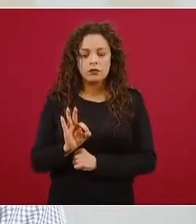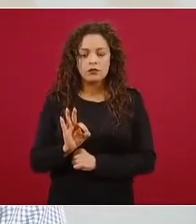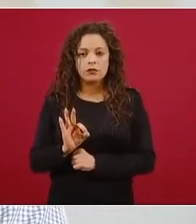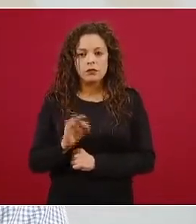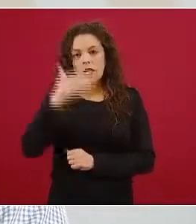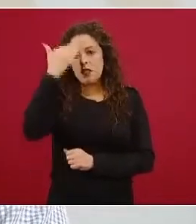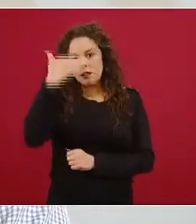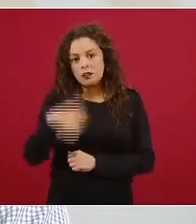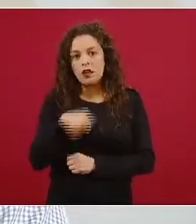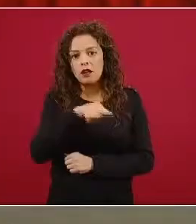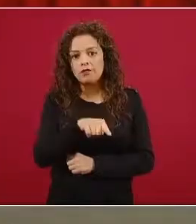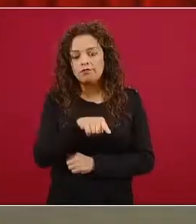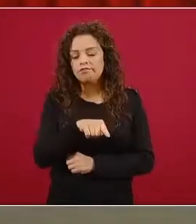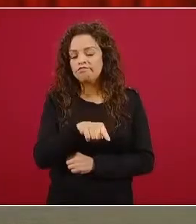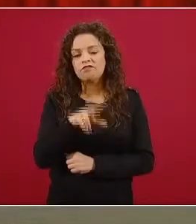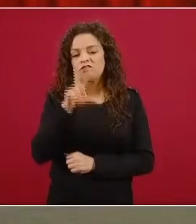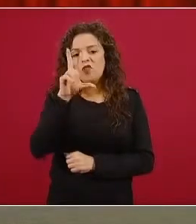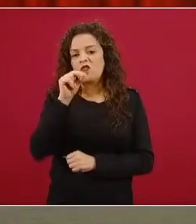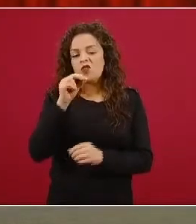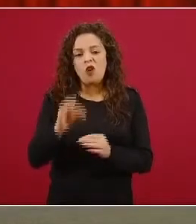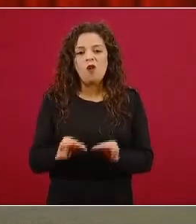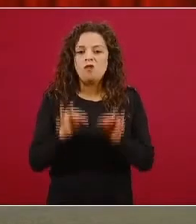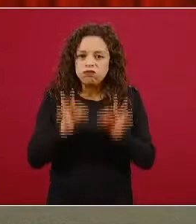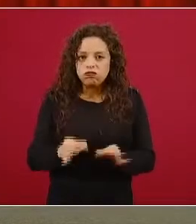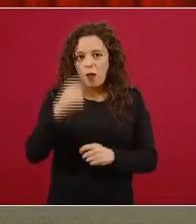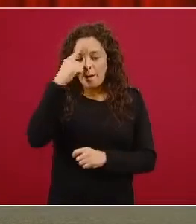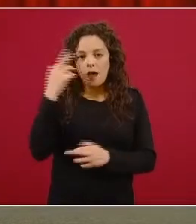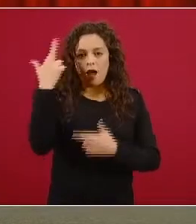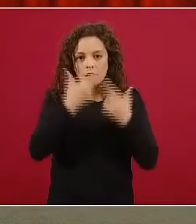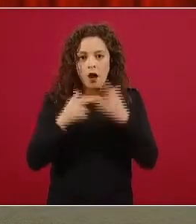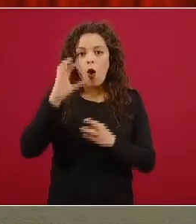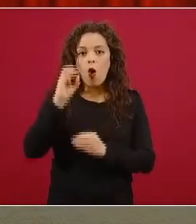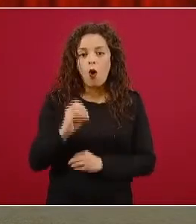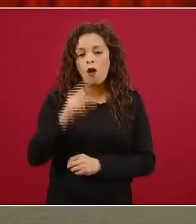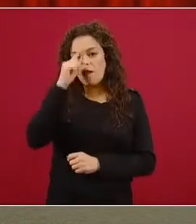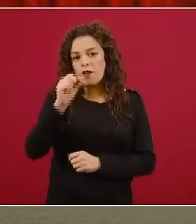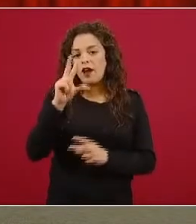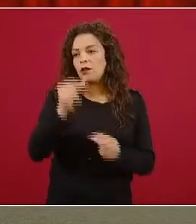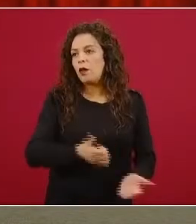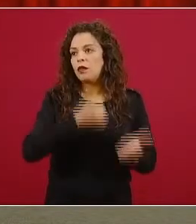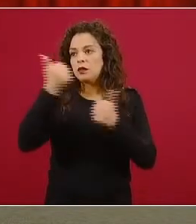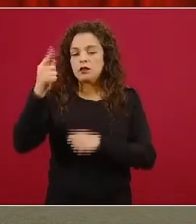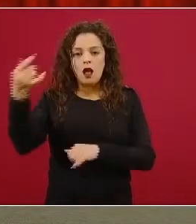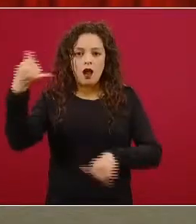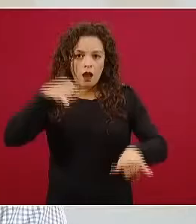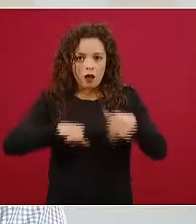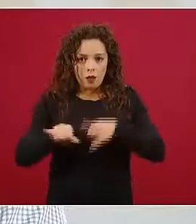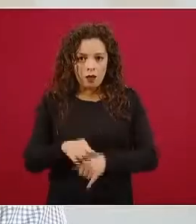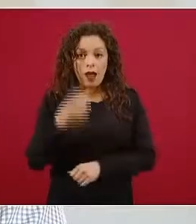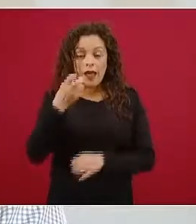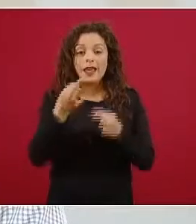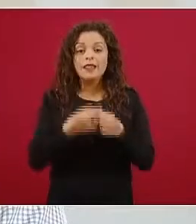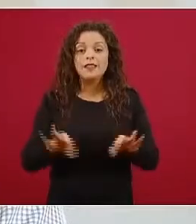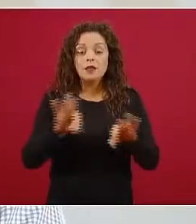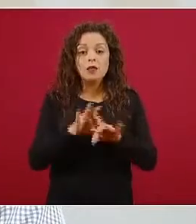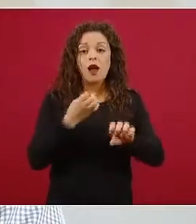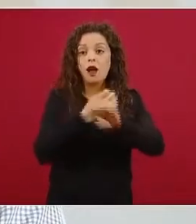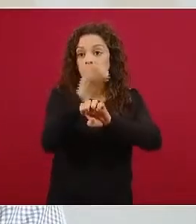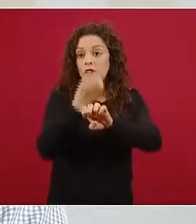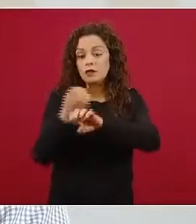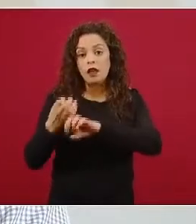siendo adecuado o no llegando a un laboratorio. Aquí lo importante es que las entidades federativas puedan